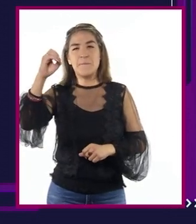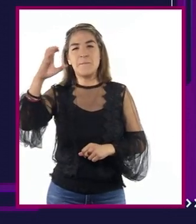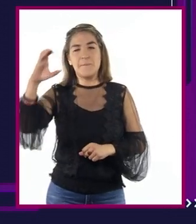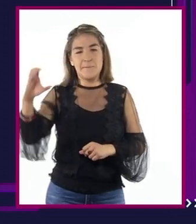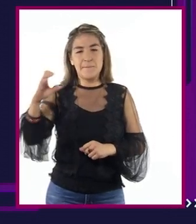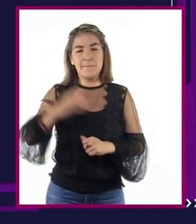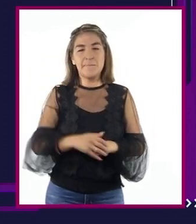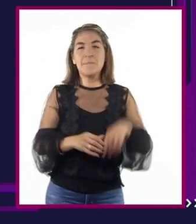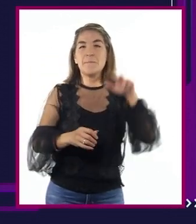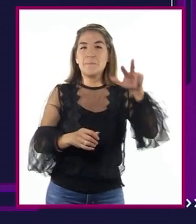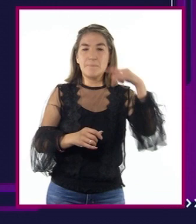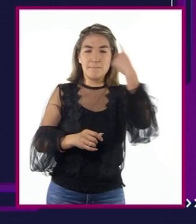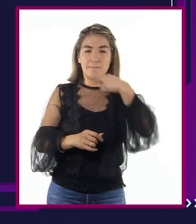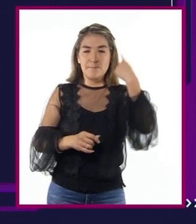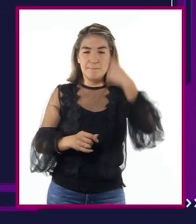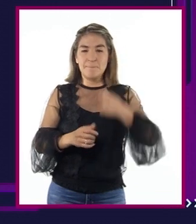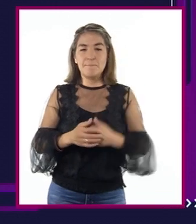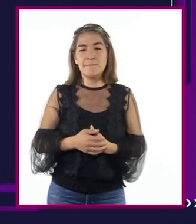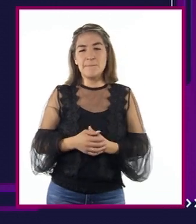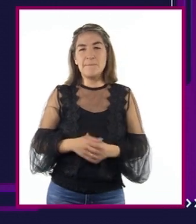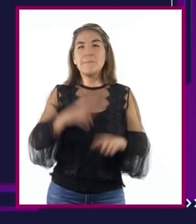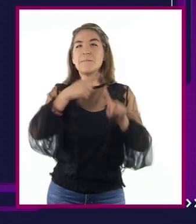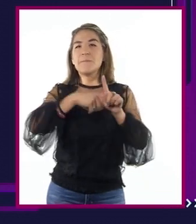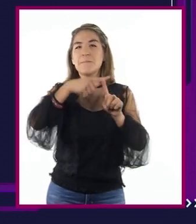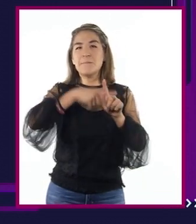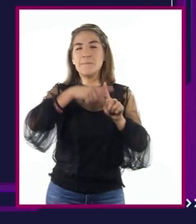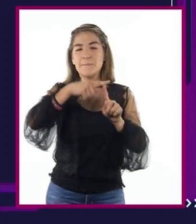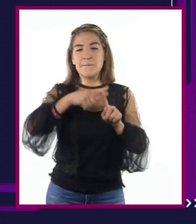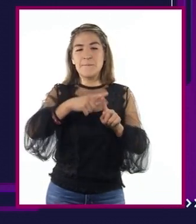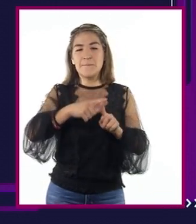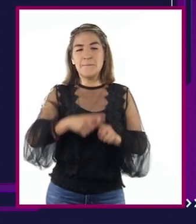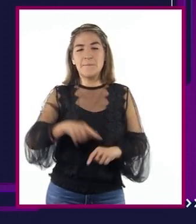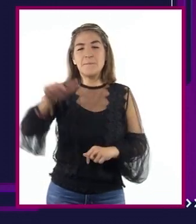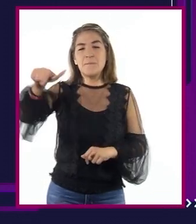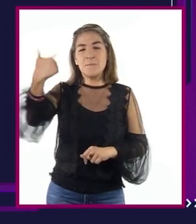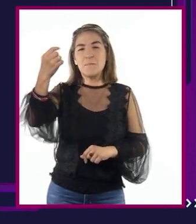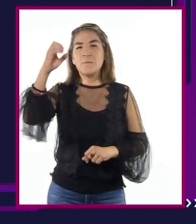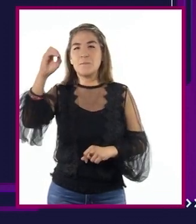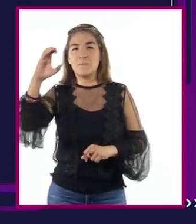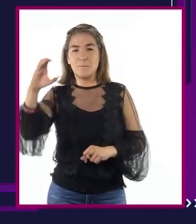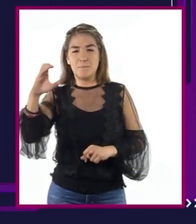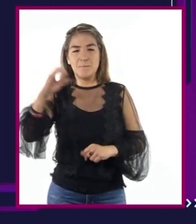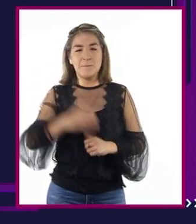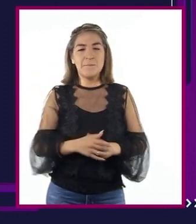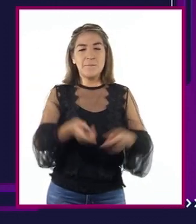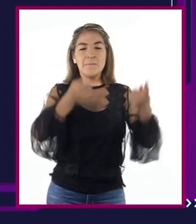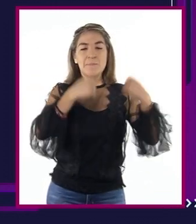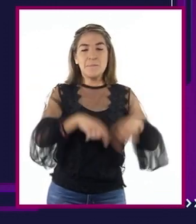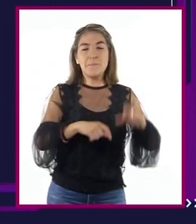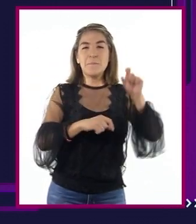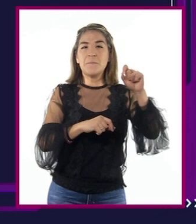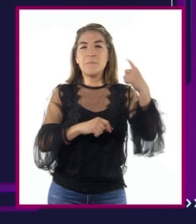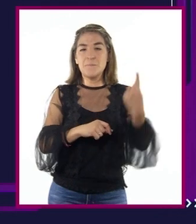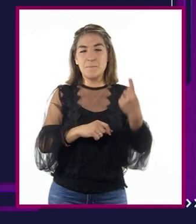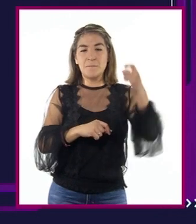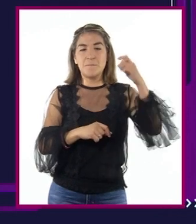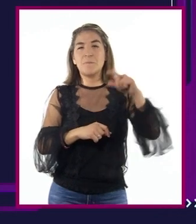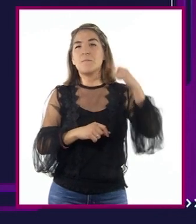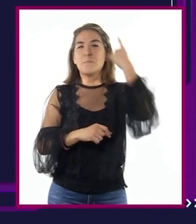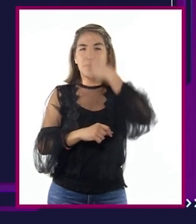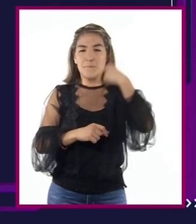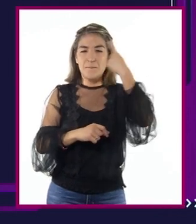Celsius. A las 18 horas, la temperatura fue de 12 grados Celsius. A las 21 horas,